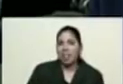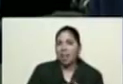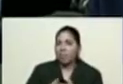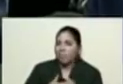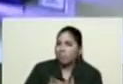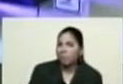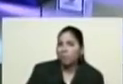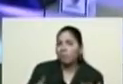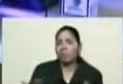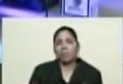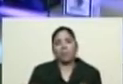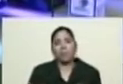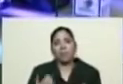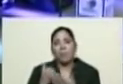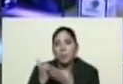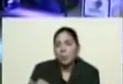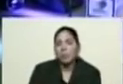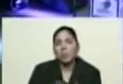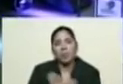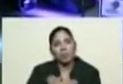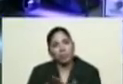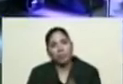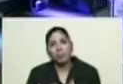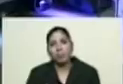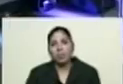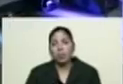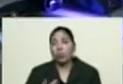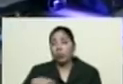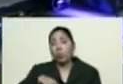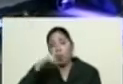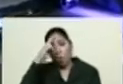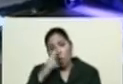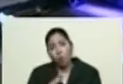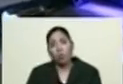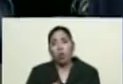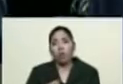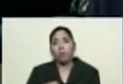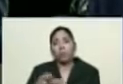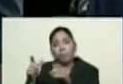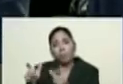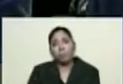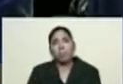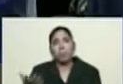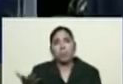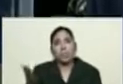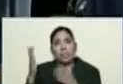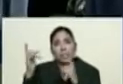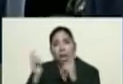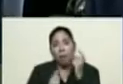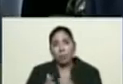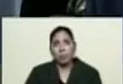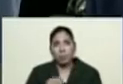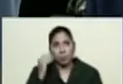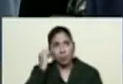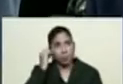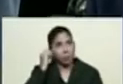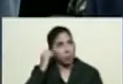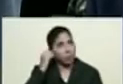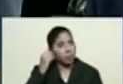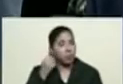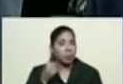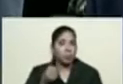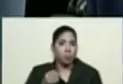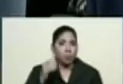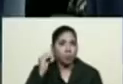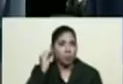generosidad, bondad, fue un privilegio tener a Chávez. ¿Qué hubiese pasado si al comandante Chávez